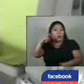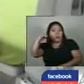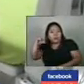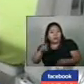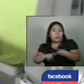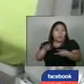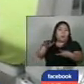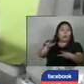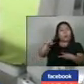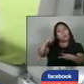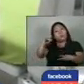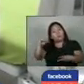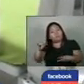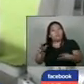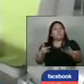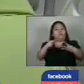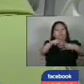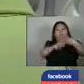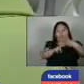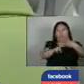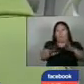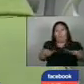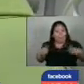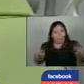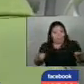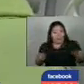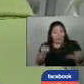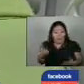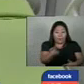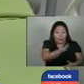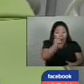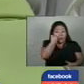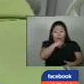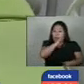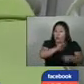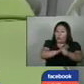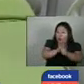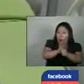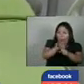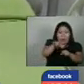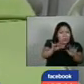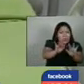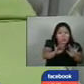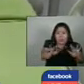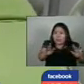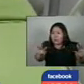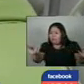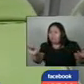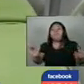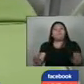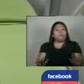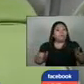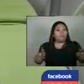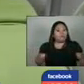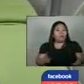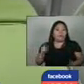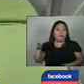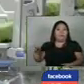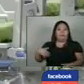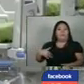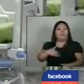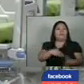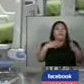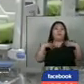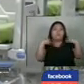intermedios y cuidados intensivos para atender casos de COVID-19 están vacíos. Lugar que según el Ministerio de